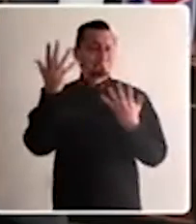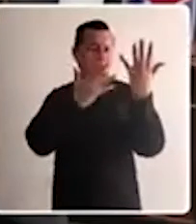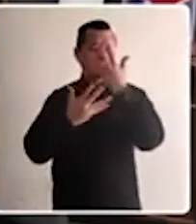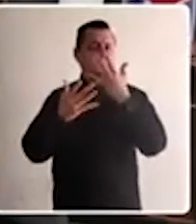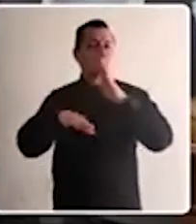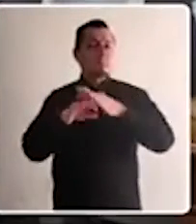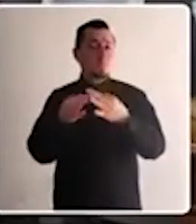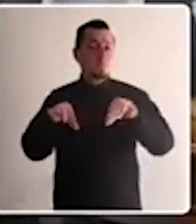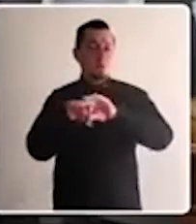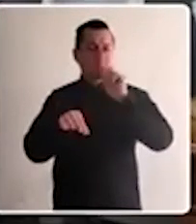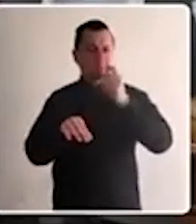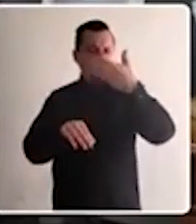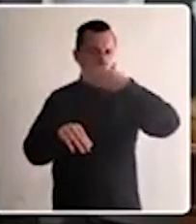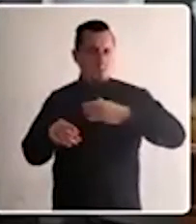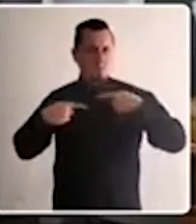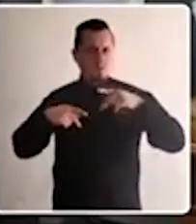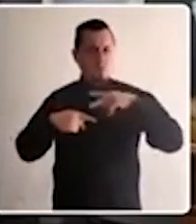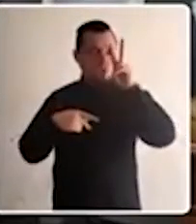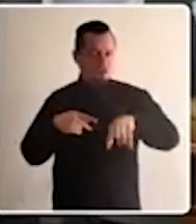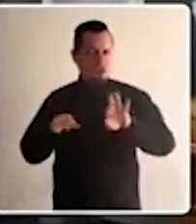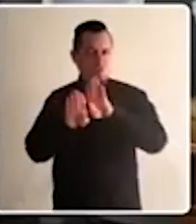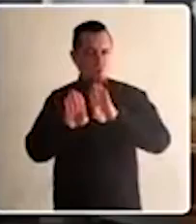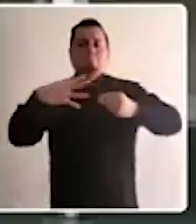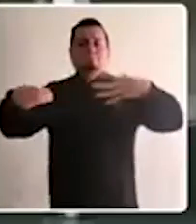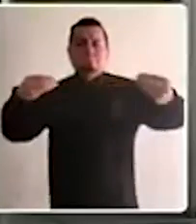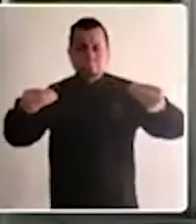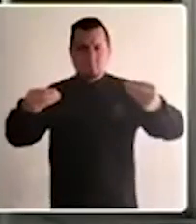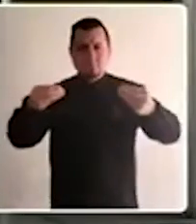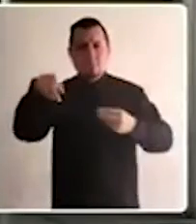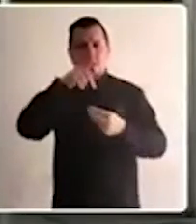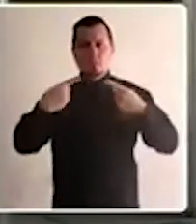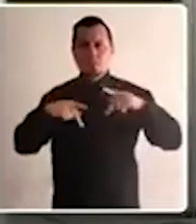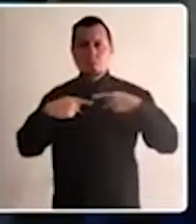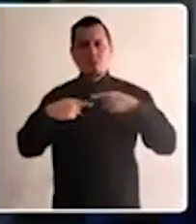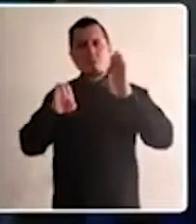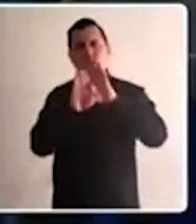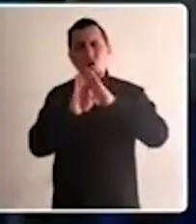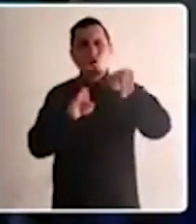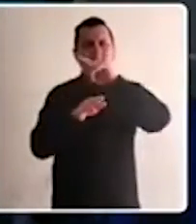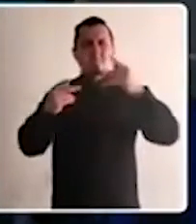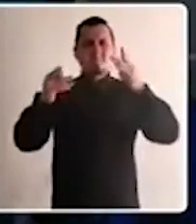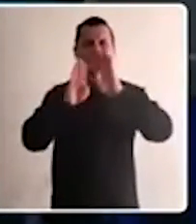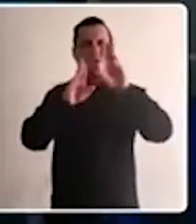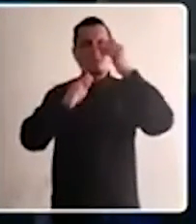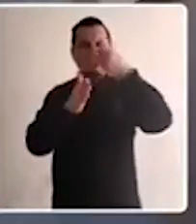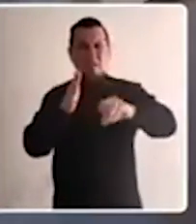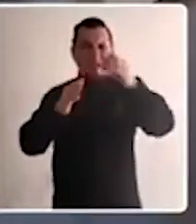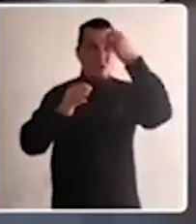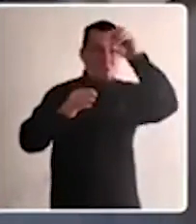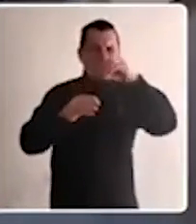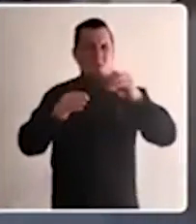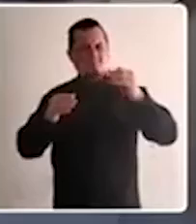más importante, la actitud y la percepción de la realidad. Se ha privilegiado una discusión estéril y falta de ética